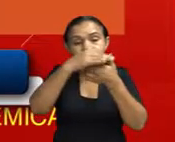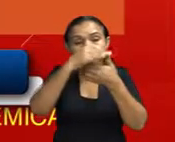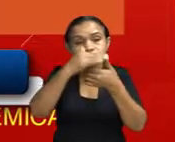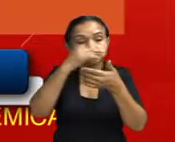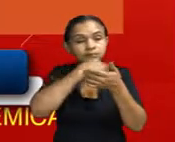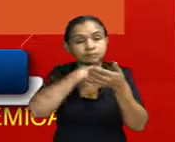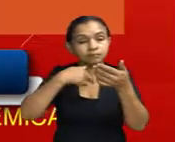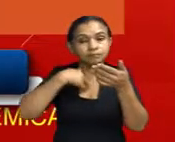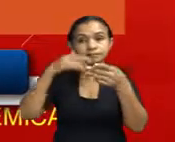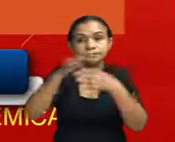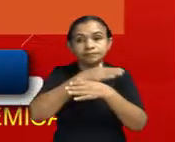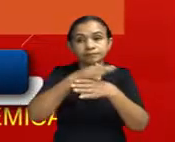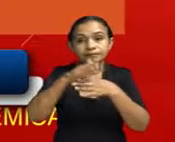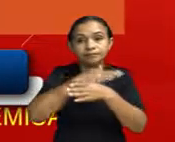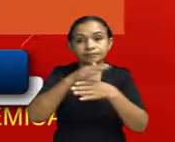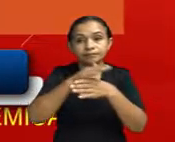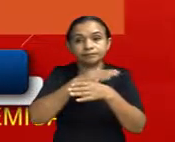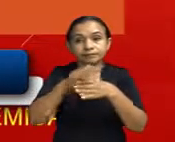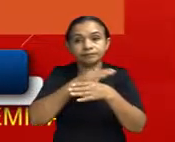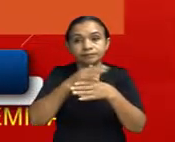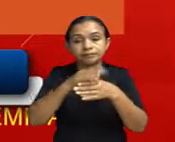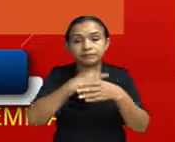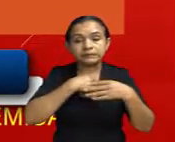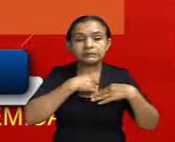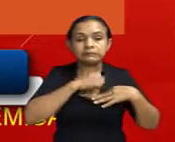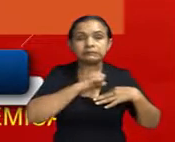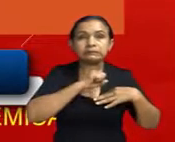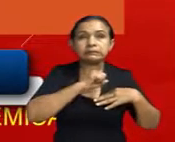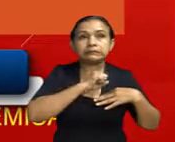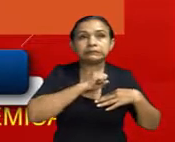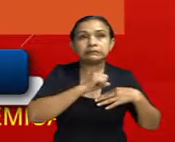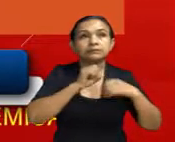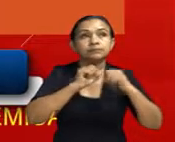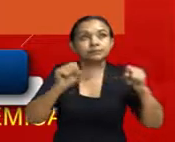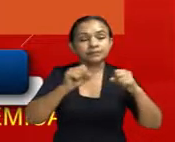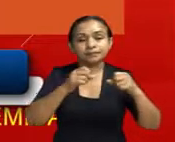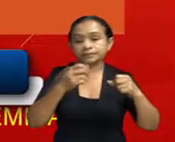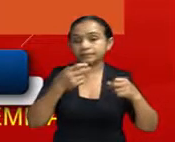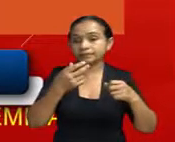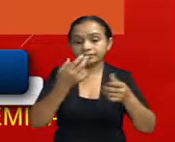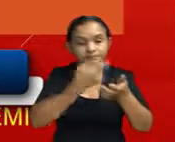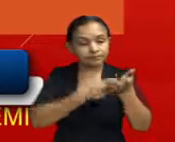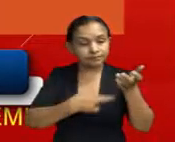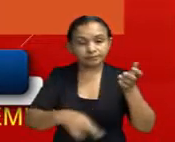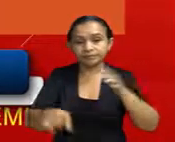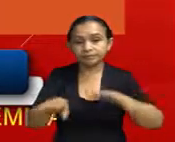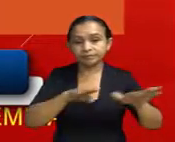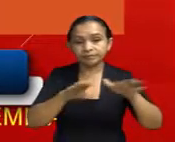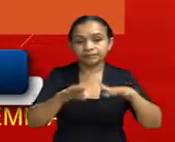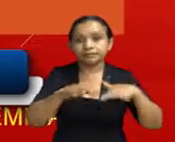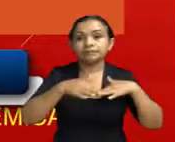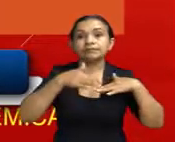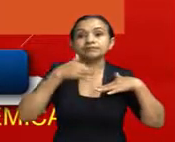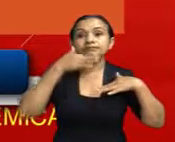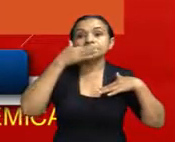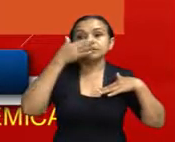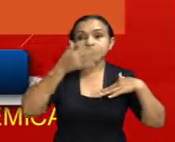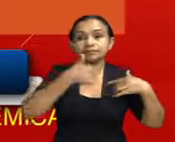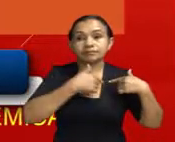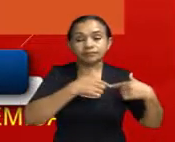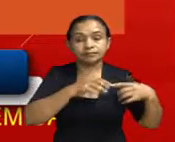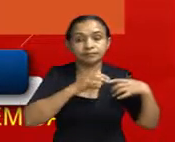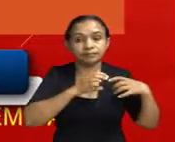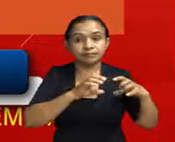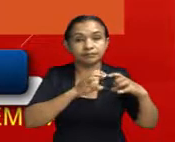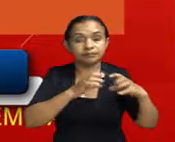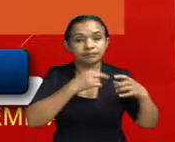plaquetas y derivados sanguíneos que ocluyen, y es lo que llamamos el infarto. Entonces, eso no deja circular la sangre, no hay oxigenación, y como es el músculo